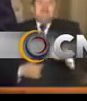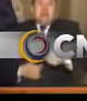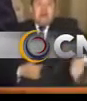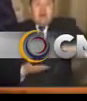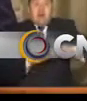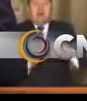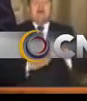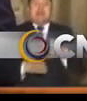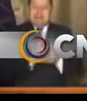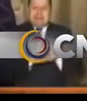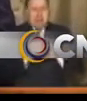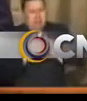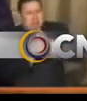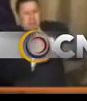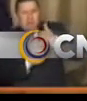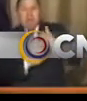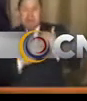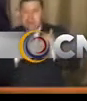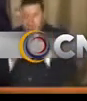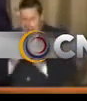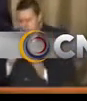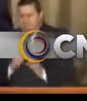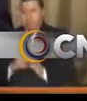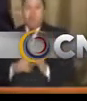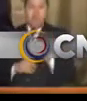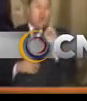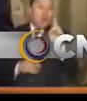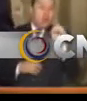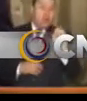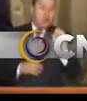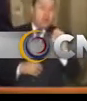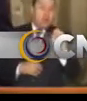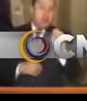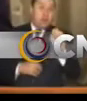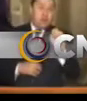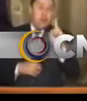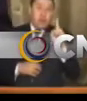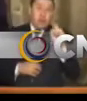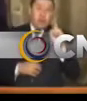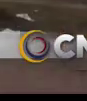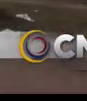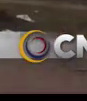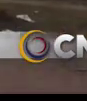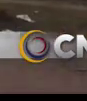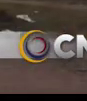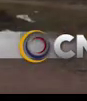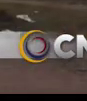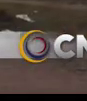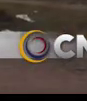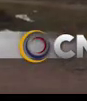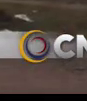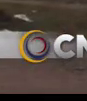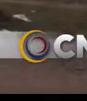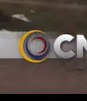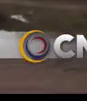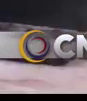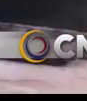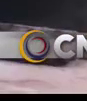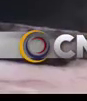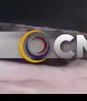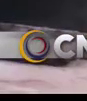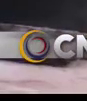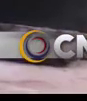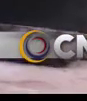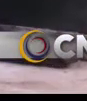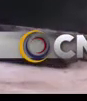Efectivamente, es un reto operativo muy grande. Arrancamos con 1.1 millón de hogares, más de un millón de hogares que tenían una cuenta bancaria. Luego